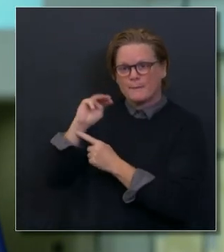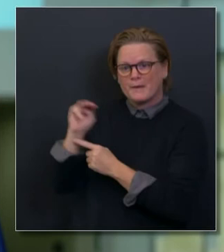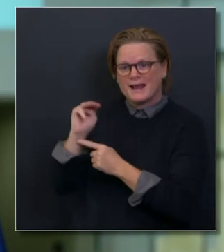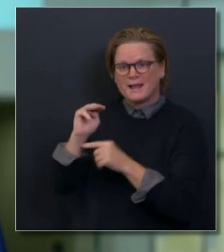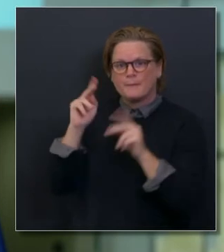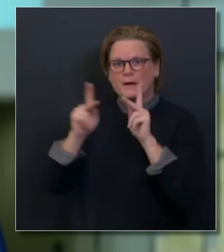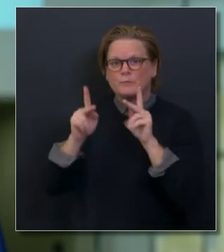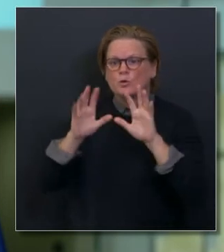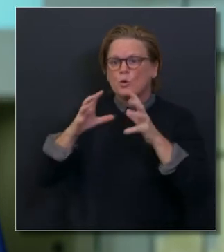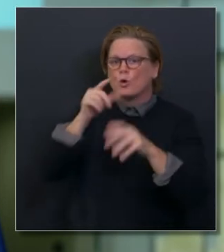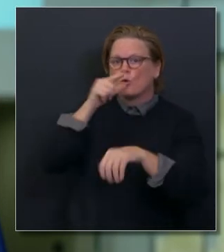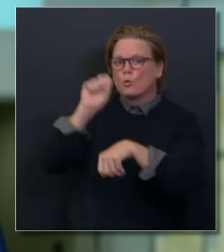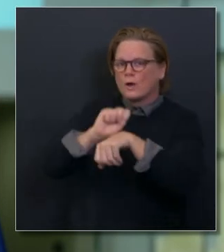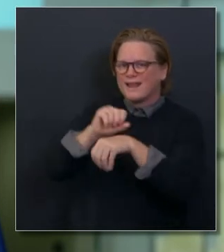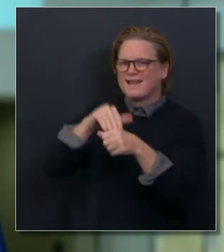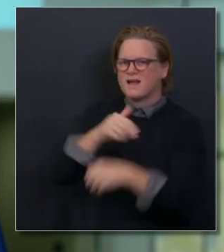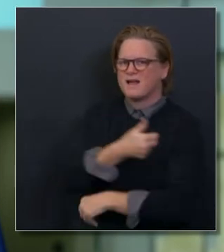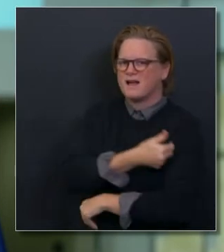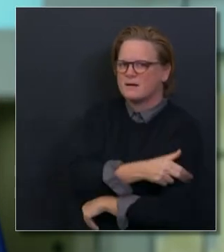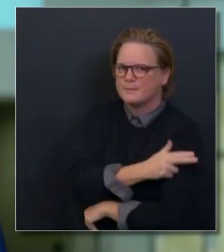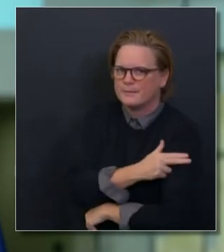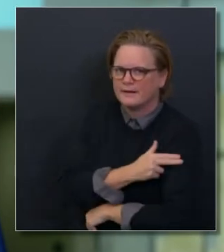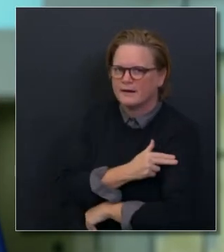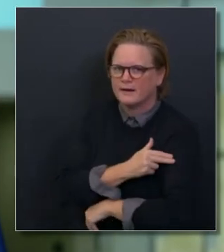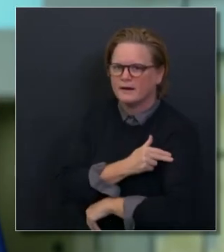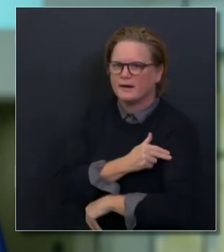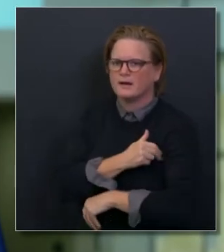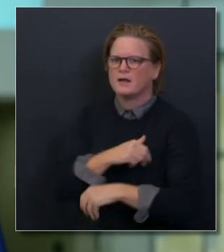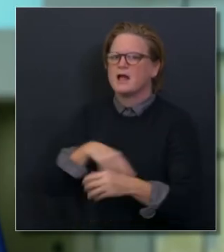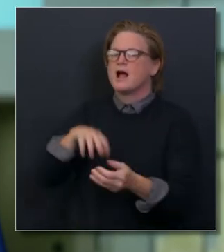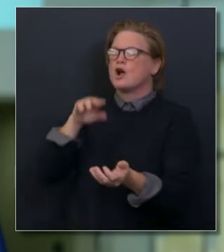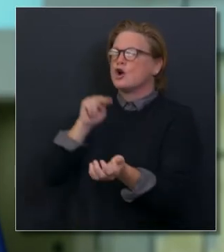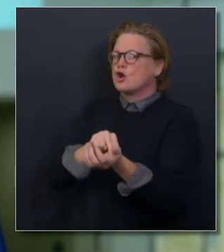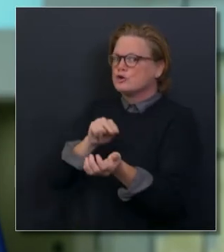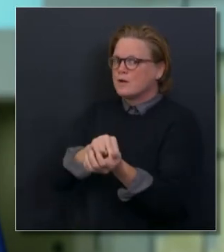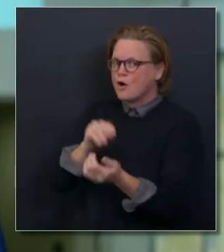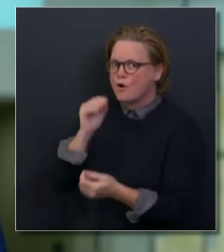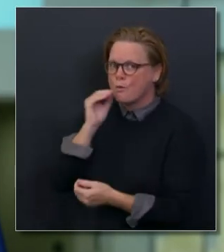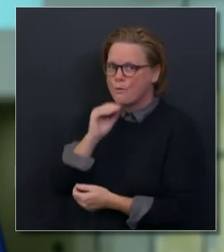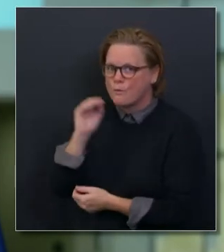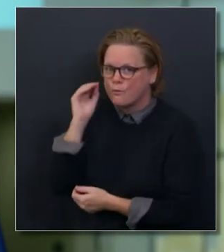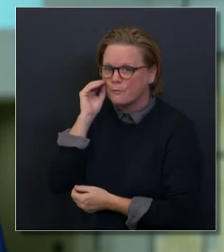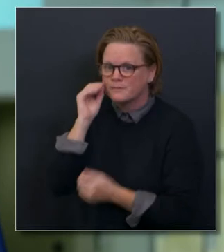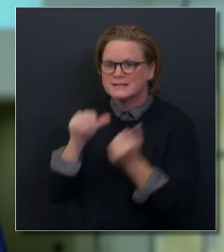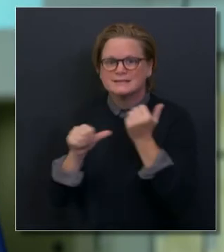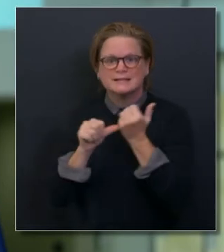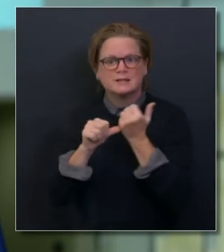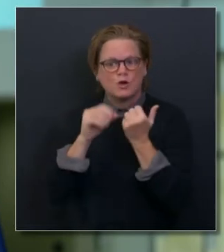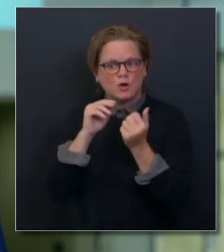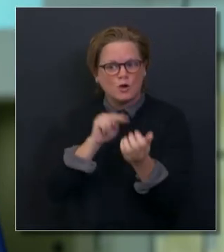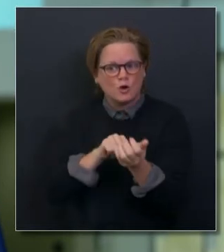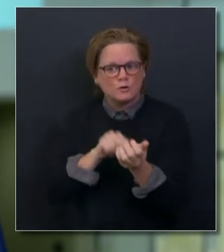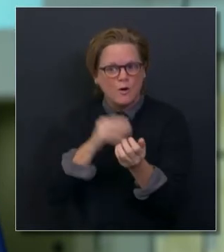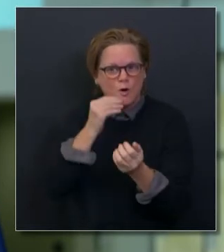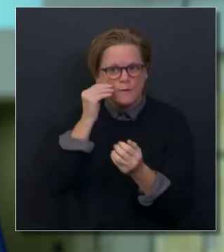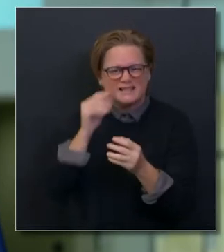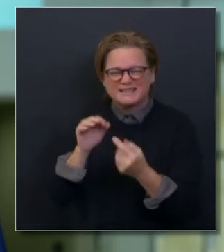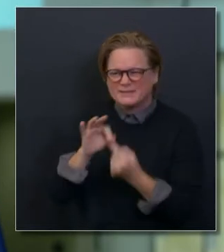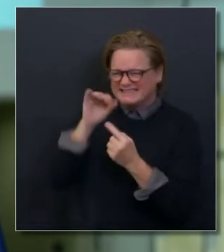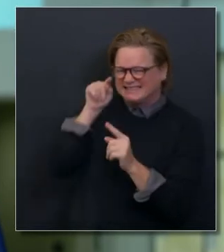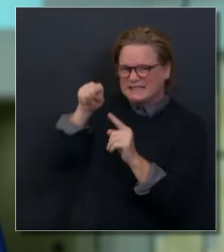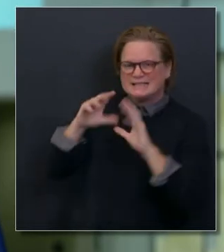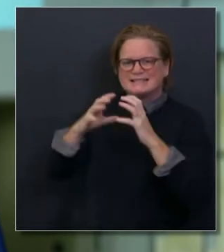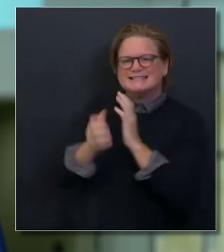las líneas de frente y algunos residentes en las instalaciones de cuidados, especialmente los centros de cuidados